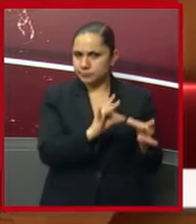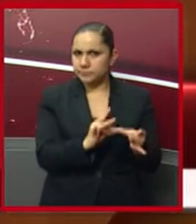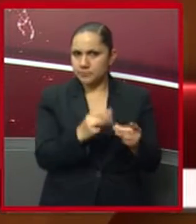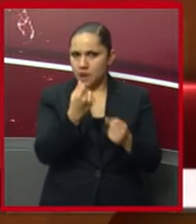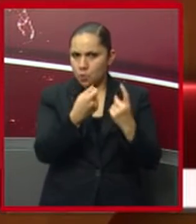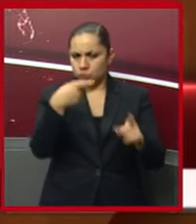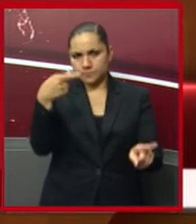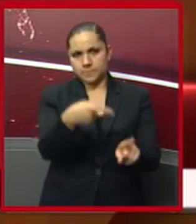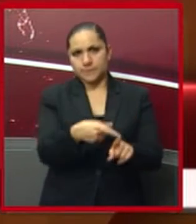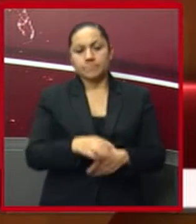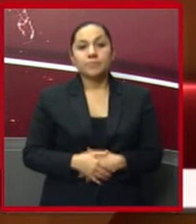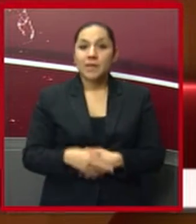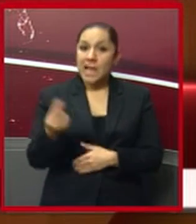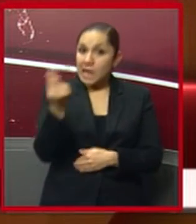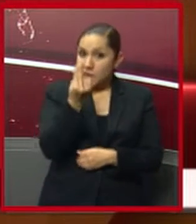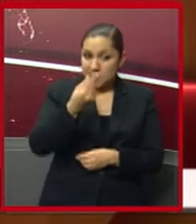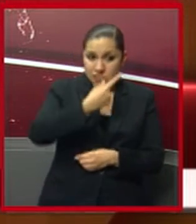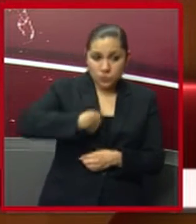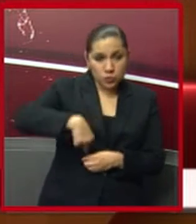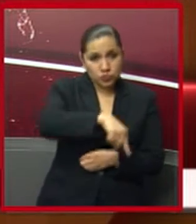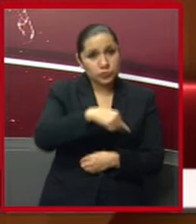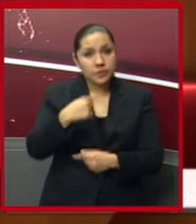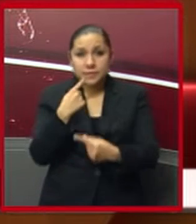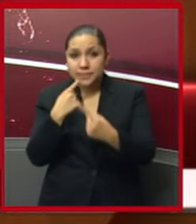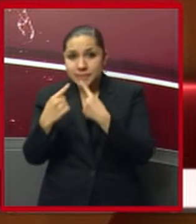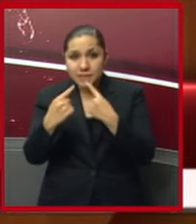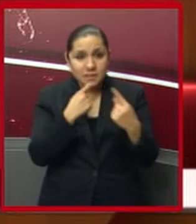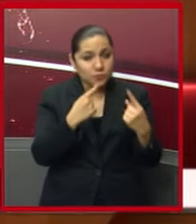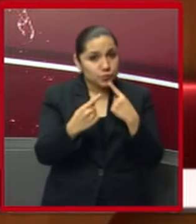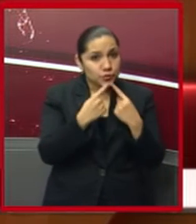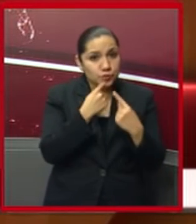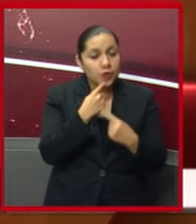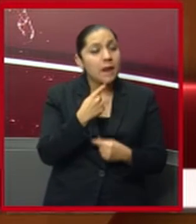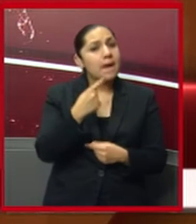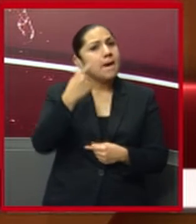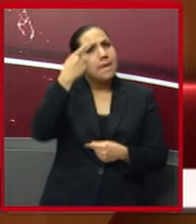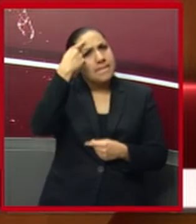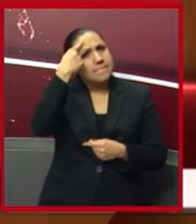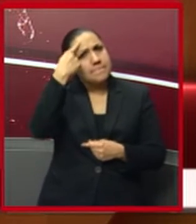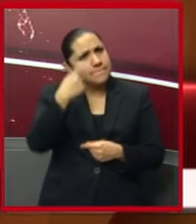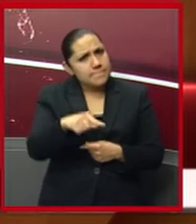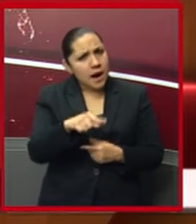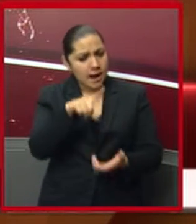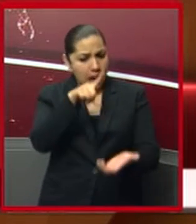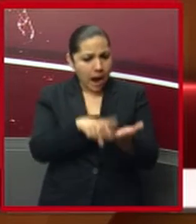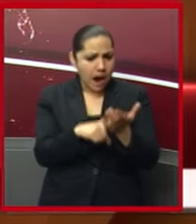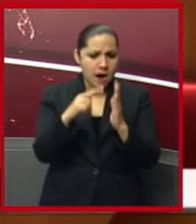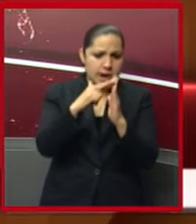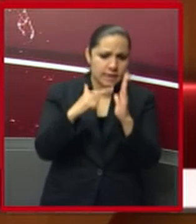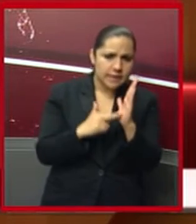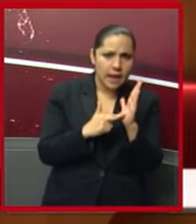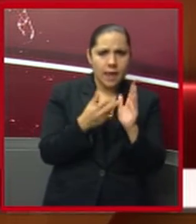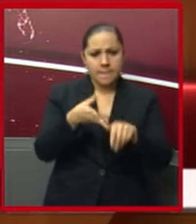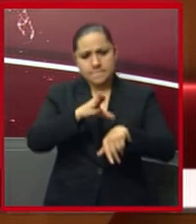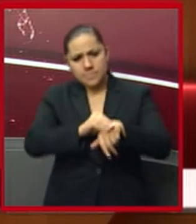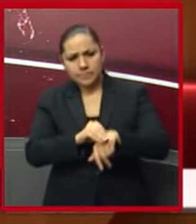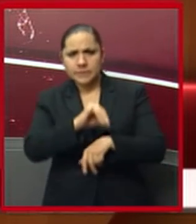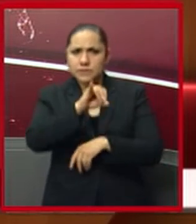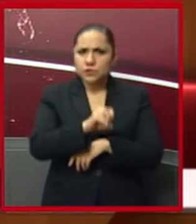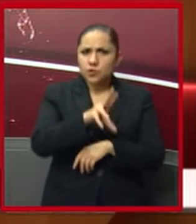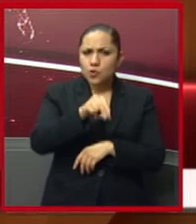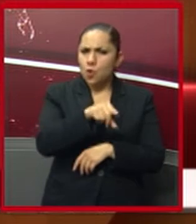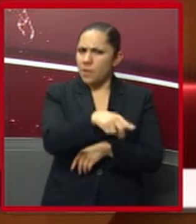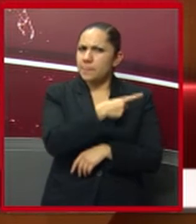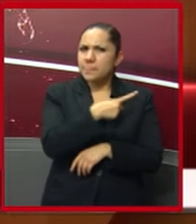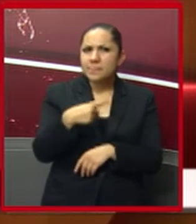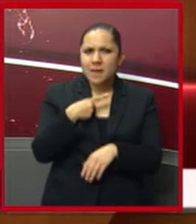Deberíamos tener una discusión donde el piso de la regulación fuera lo que ya